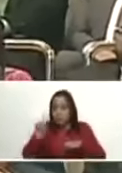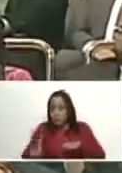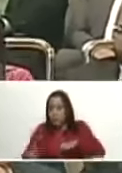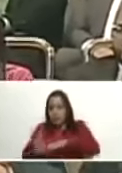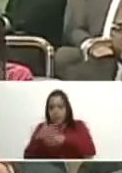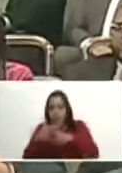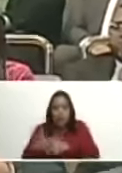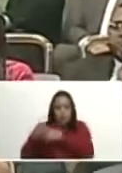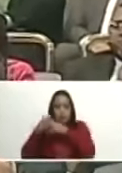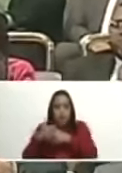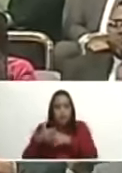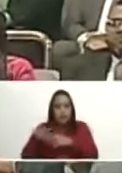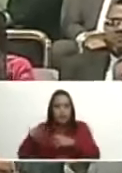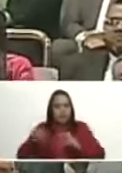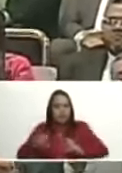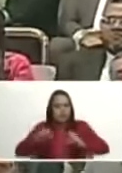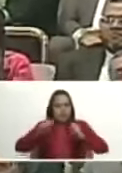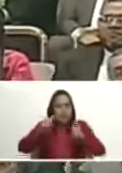Estaba en boga